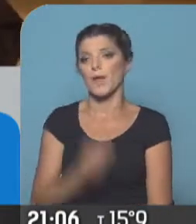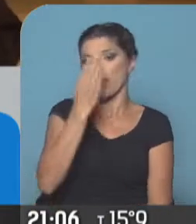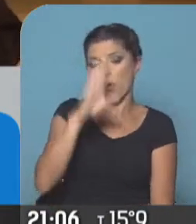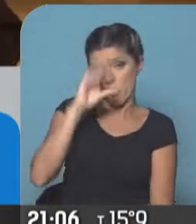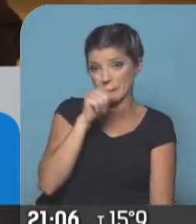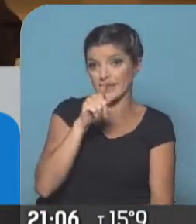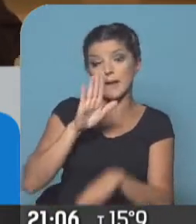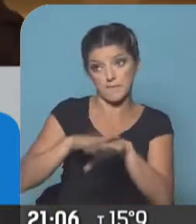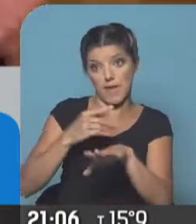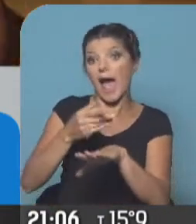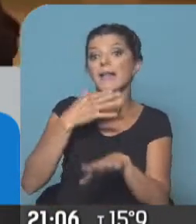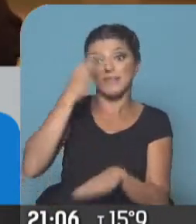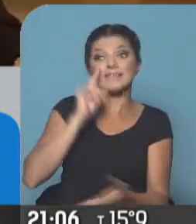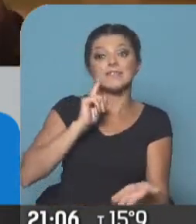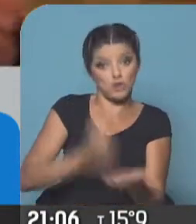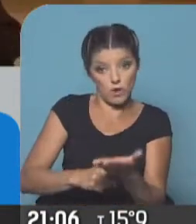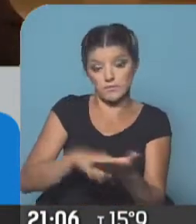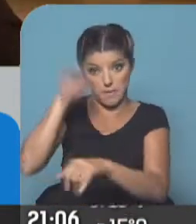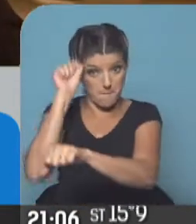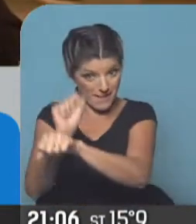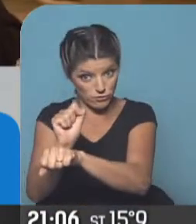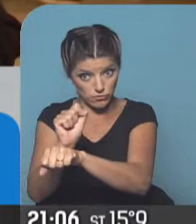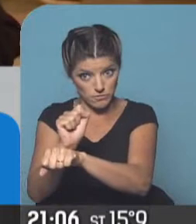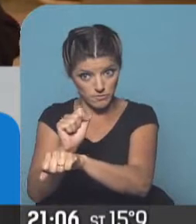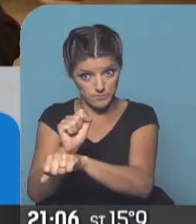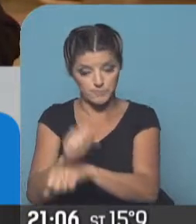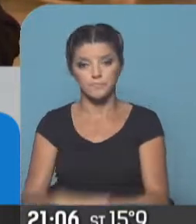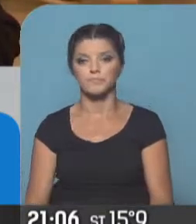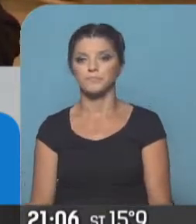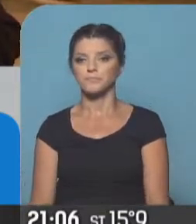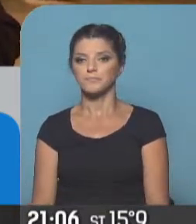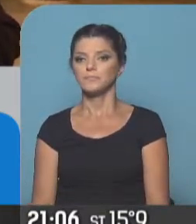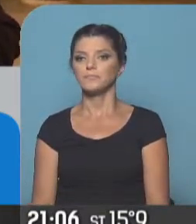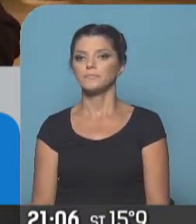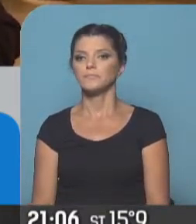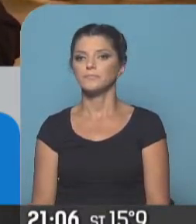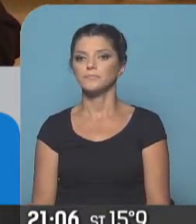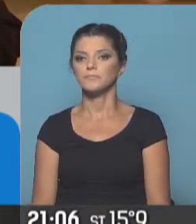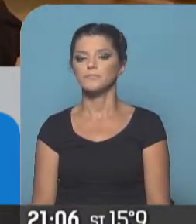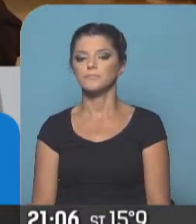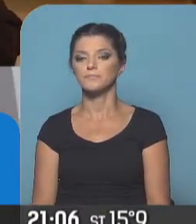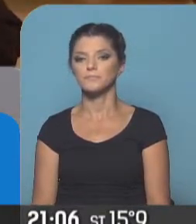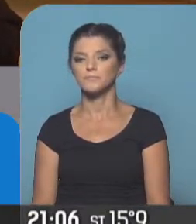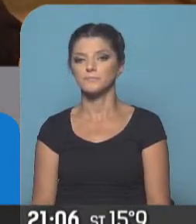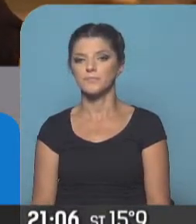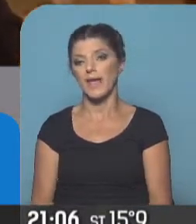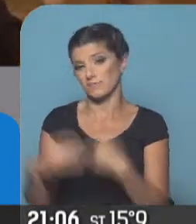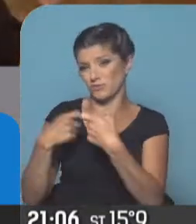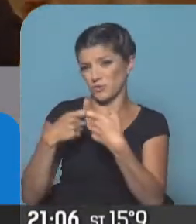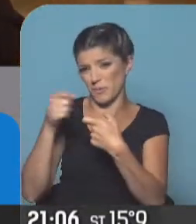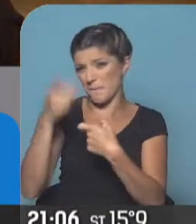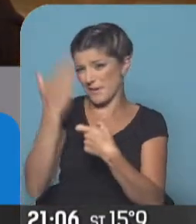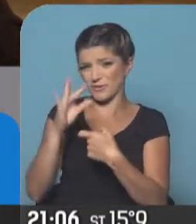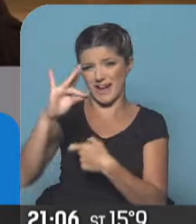orden de detención al segundo, como ustedes bien lo anticipaban, de Debido, que realmente